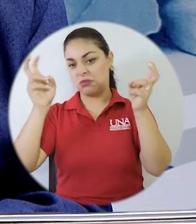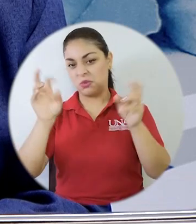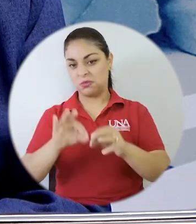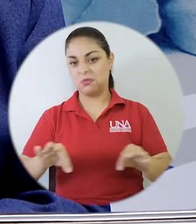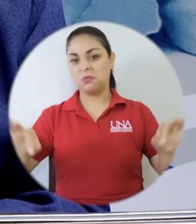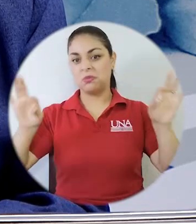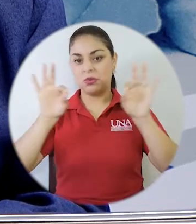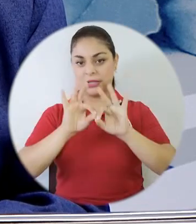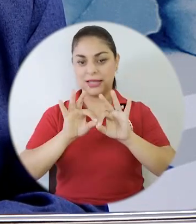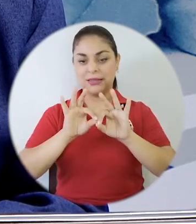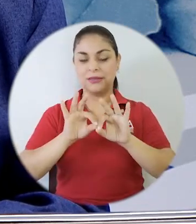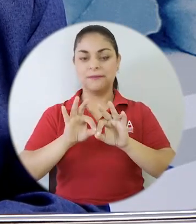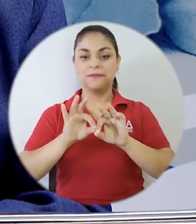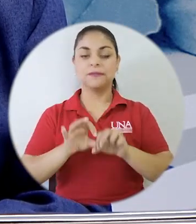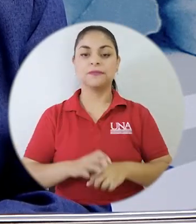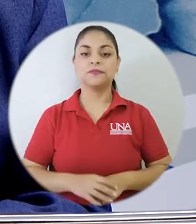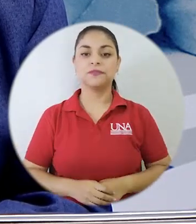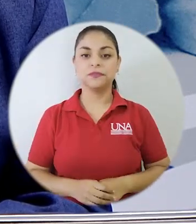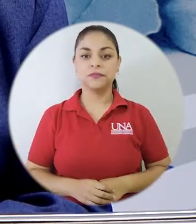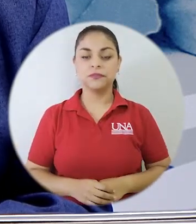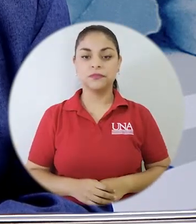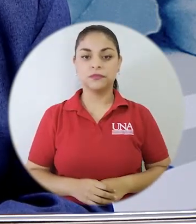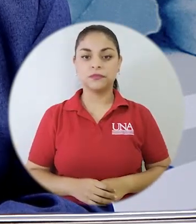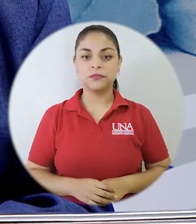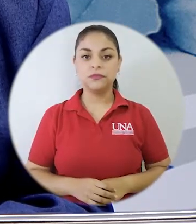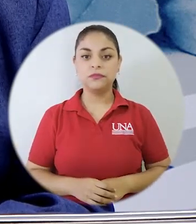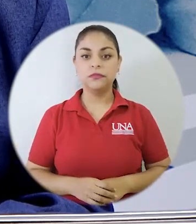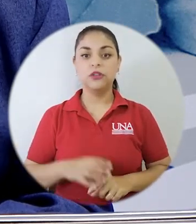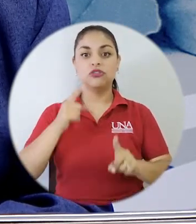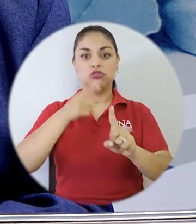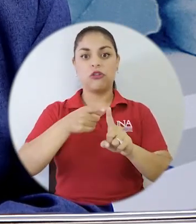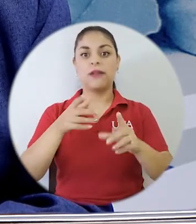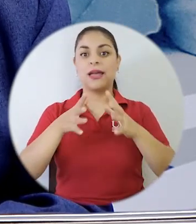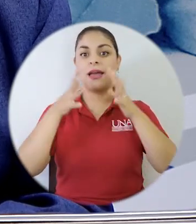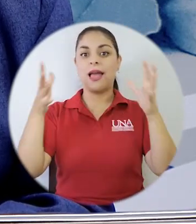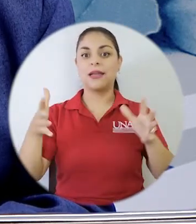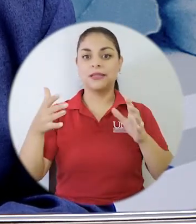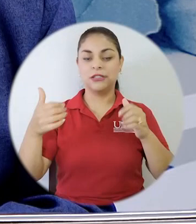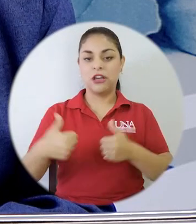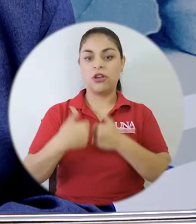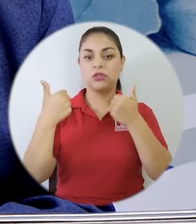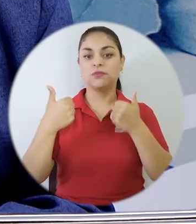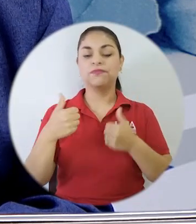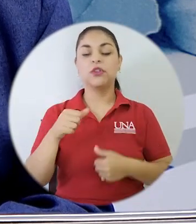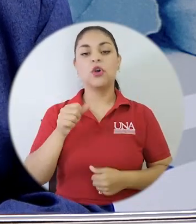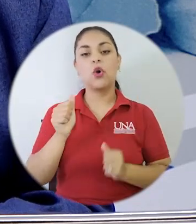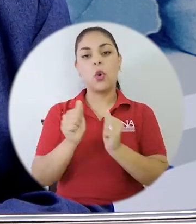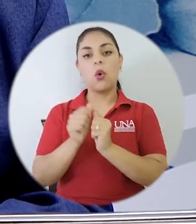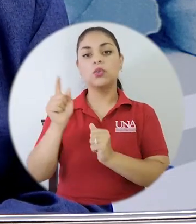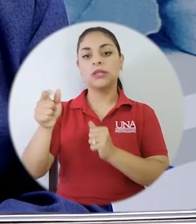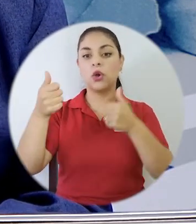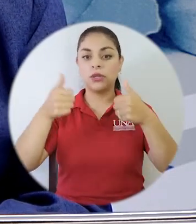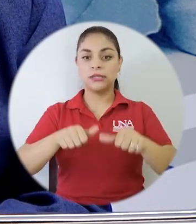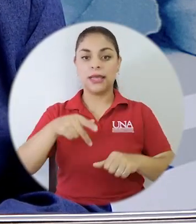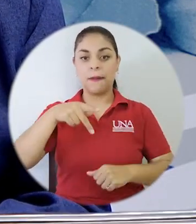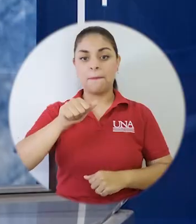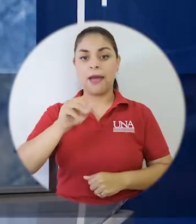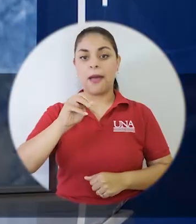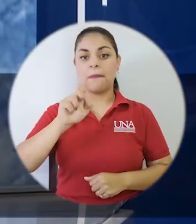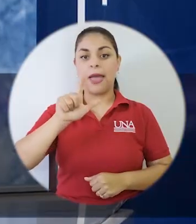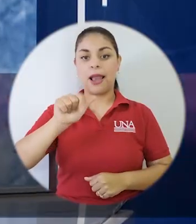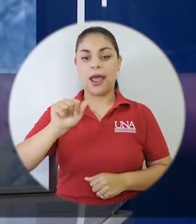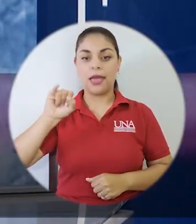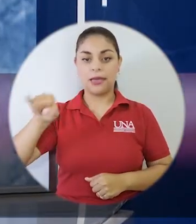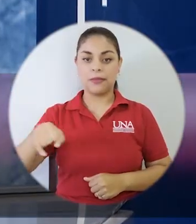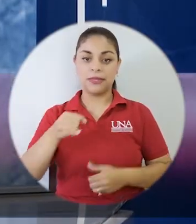Pero bueno, ese es otro elemento importante que tiene que ver con los grandes retos. Sí, con vos coincide Pamela Jiménez,